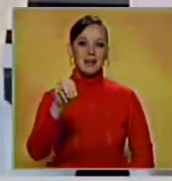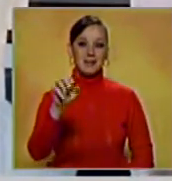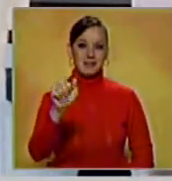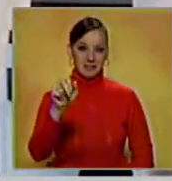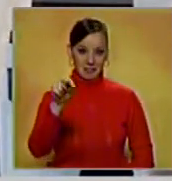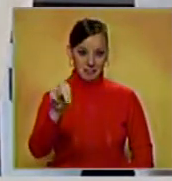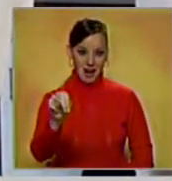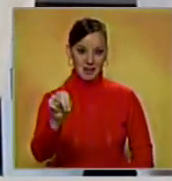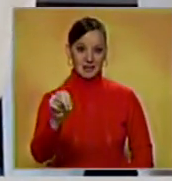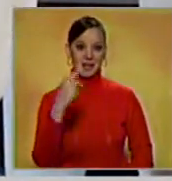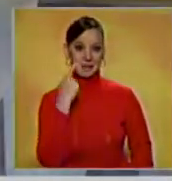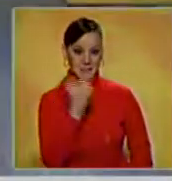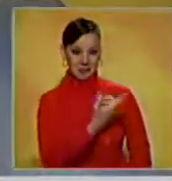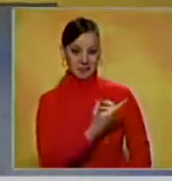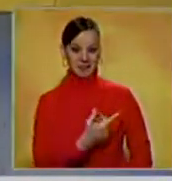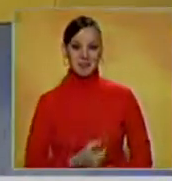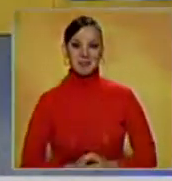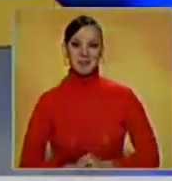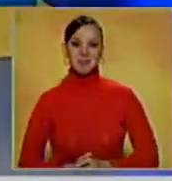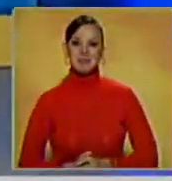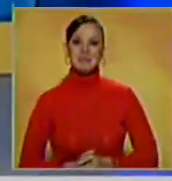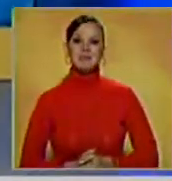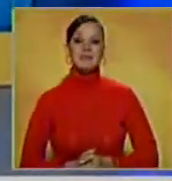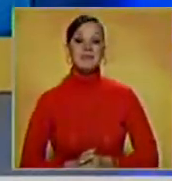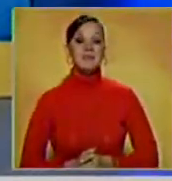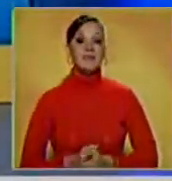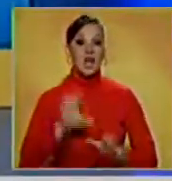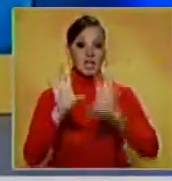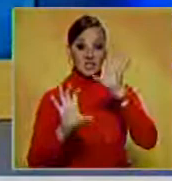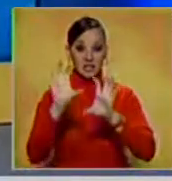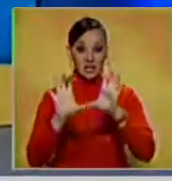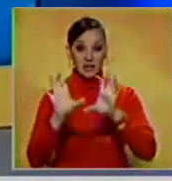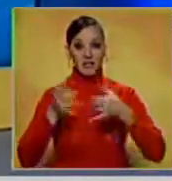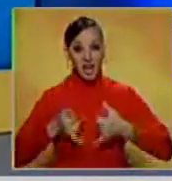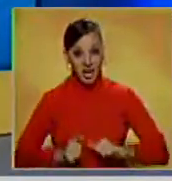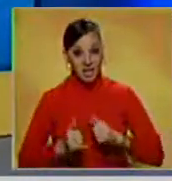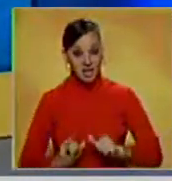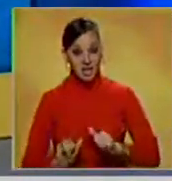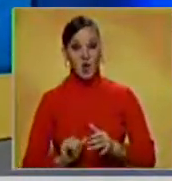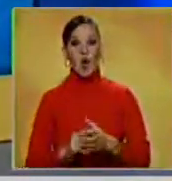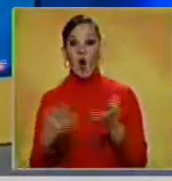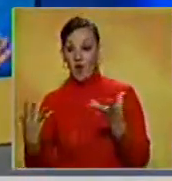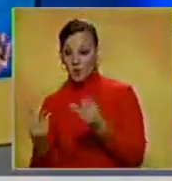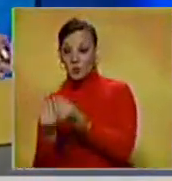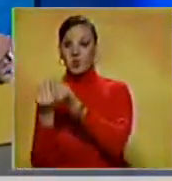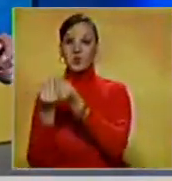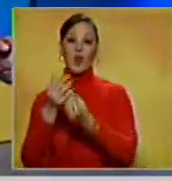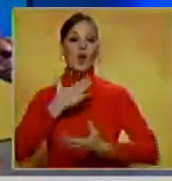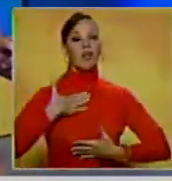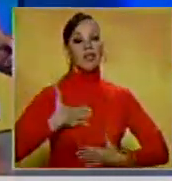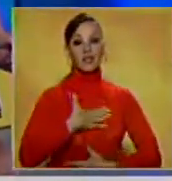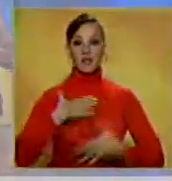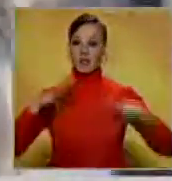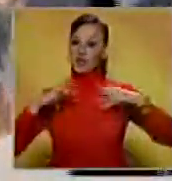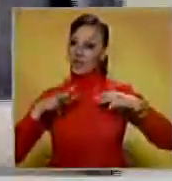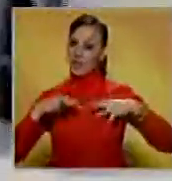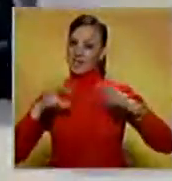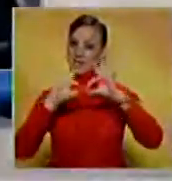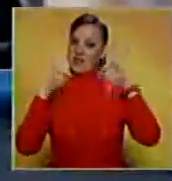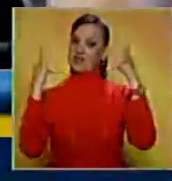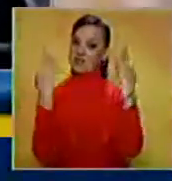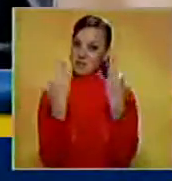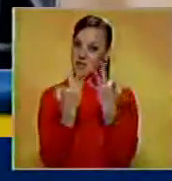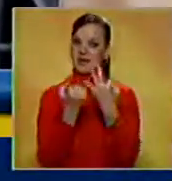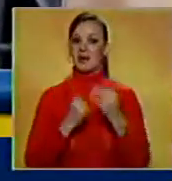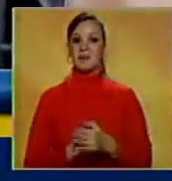parte de su transformación. Jennifer López, sus hijos y Casper Smart disfrutan juntos de unas vacaciones en familia. Aunque